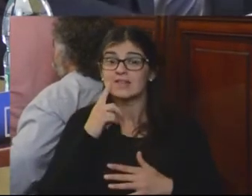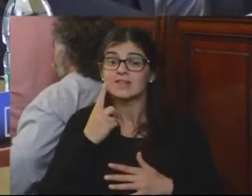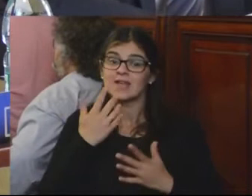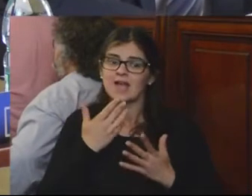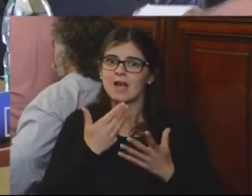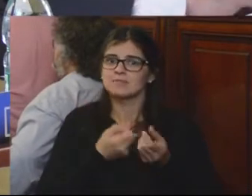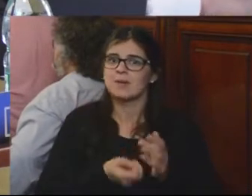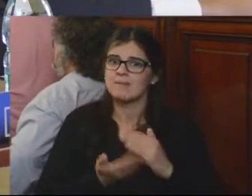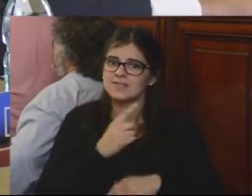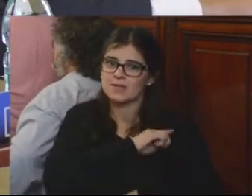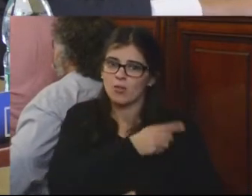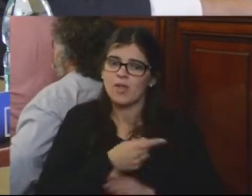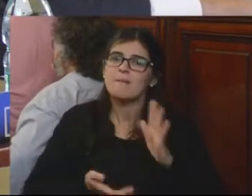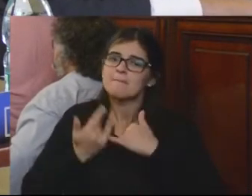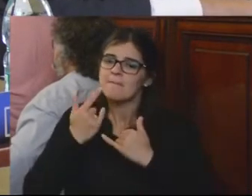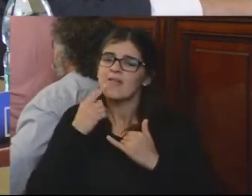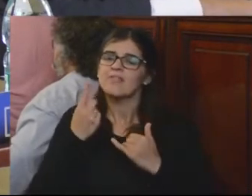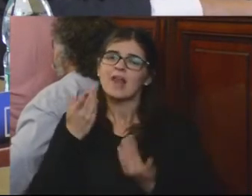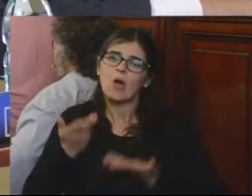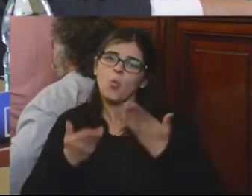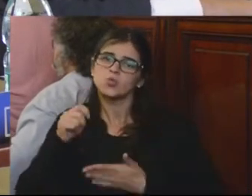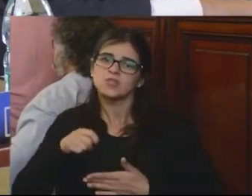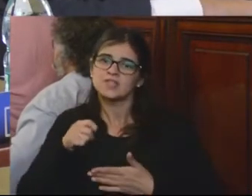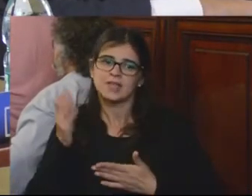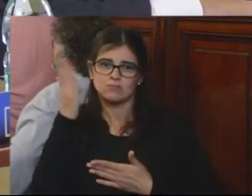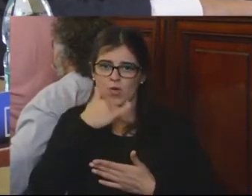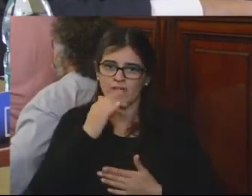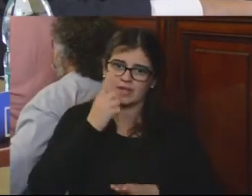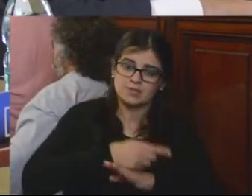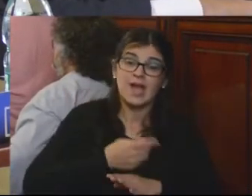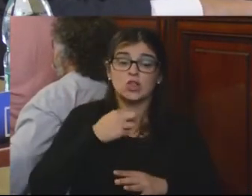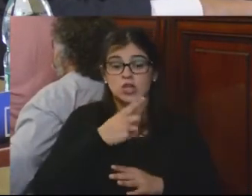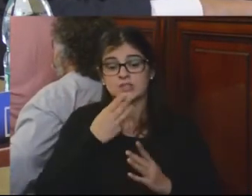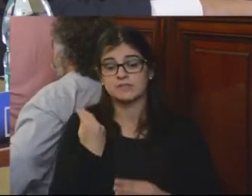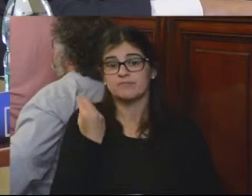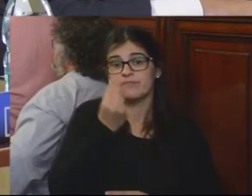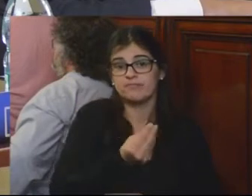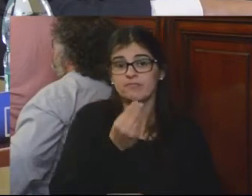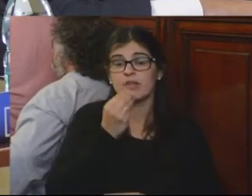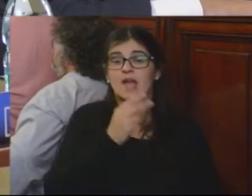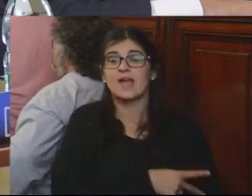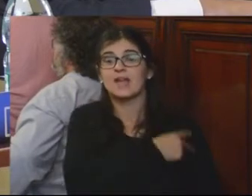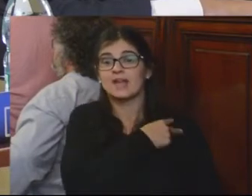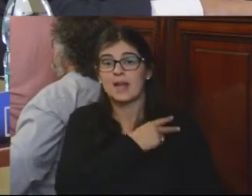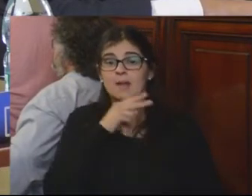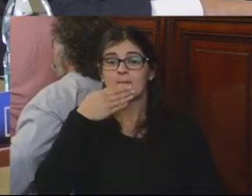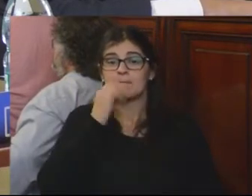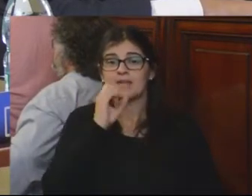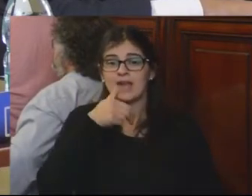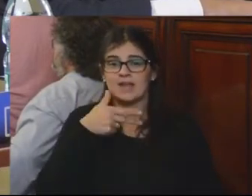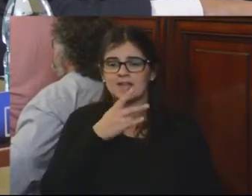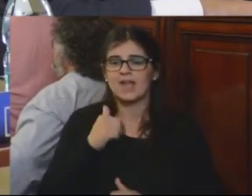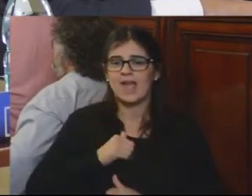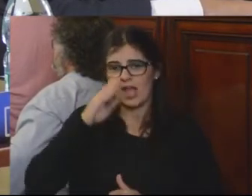estuviera más lejos de los alcances de la justicia se estaba así fue que se designó al general milani como jefe del ejército una